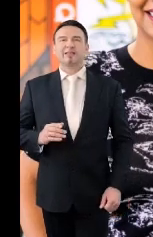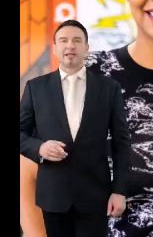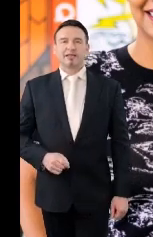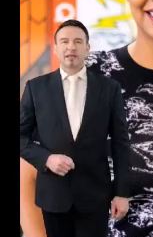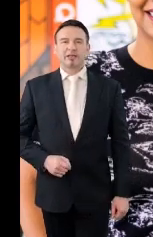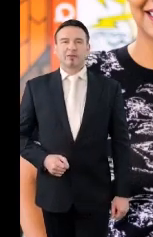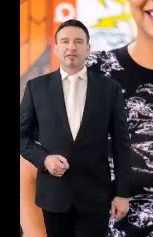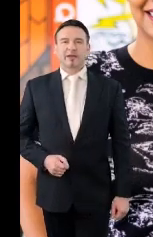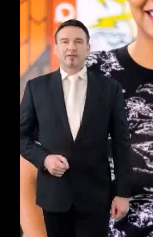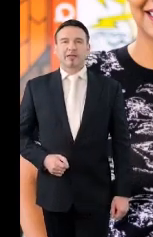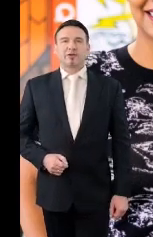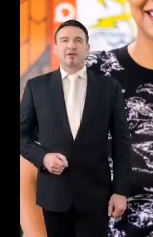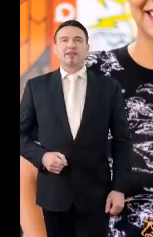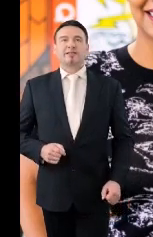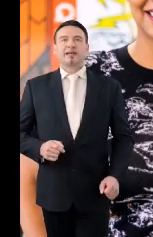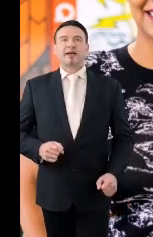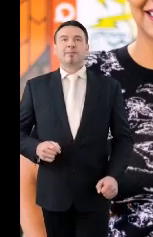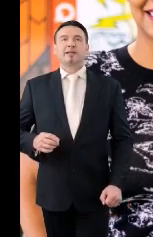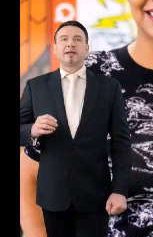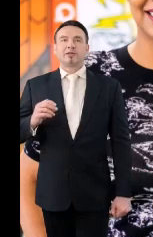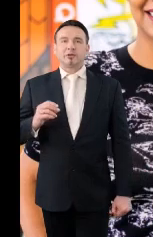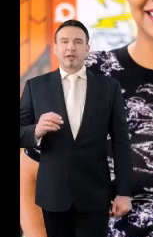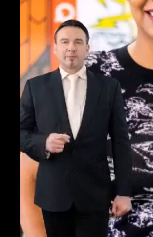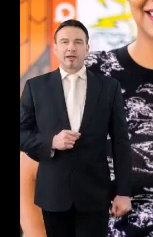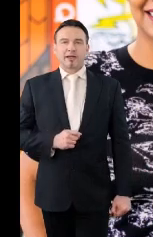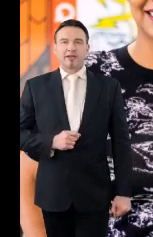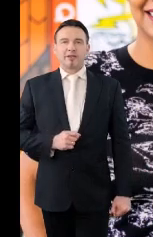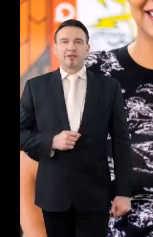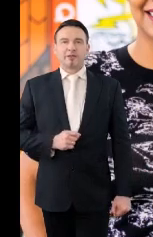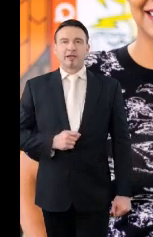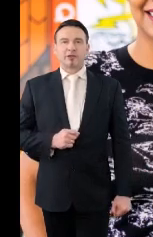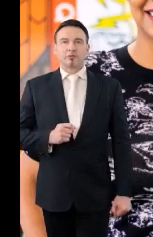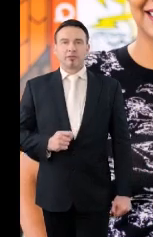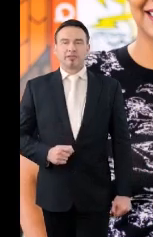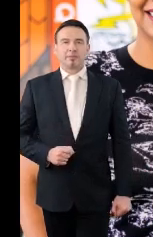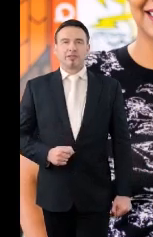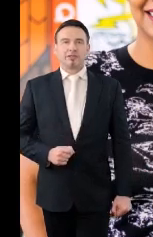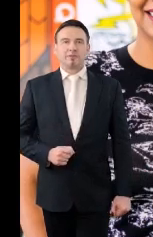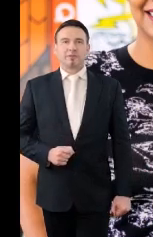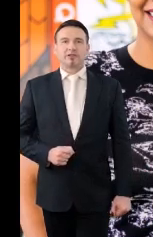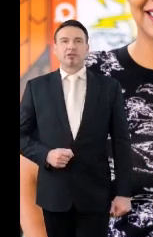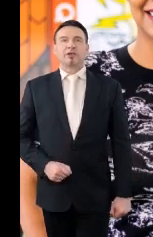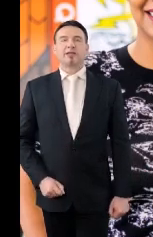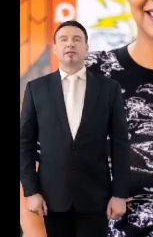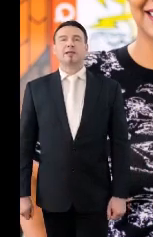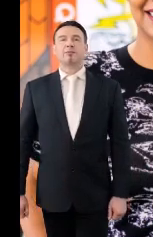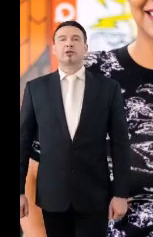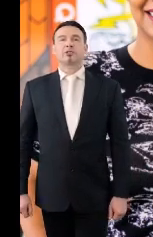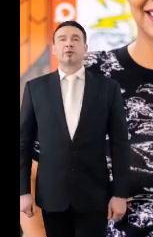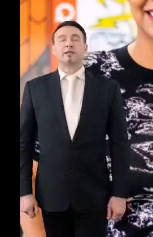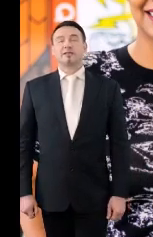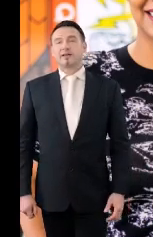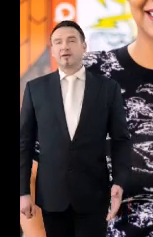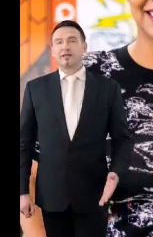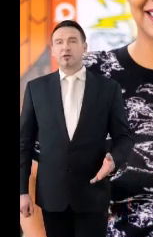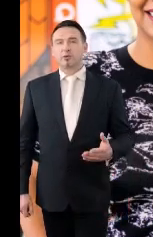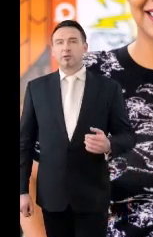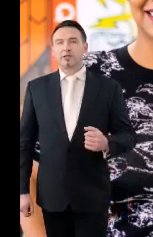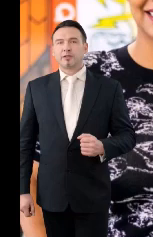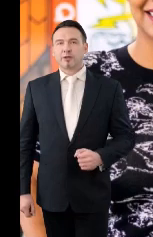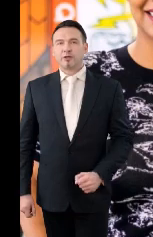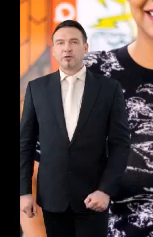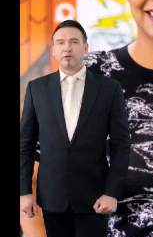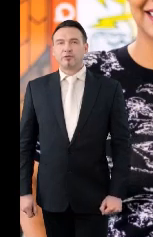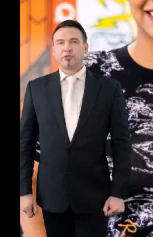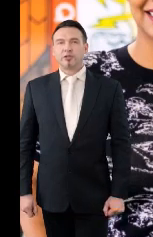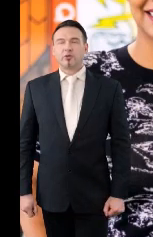a partir del día 14 de abril y obedece a la campaña electoral para elegir a los municipios, proceso que inicia el próximo 15 de abril y concluye